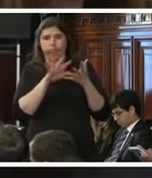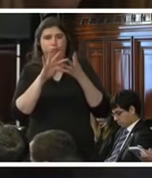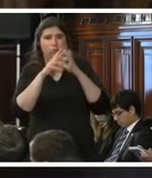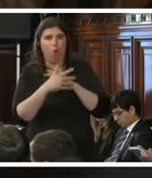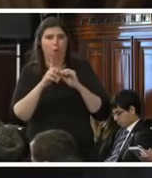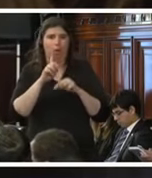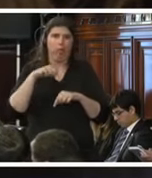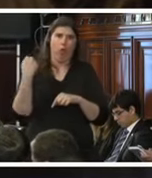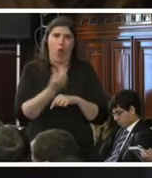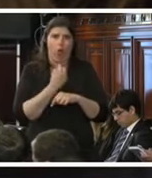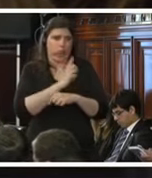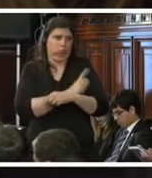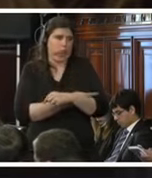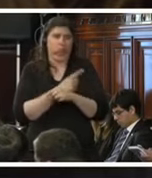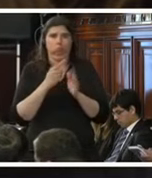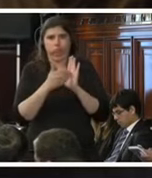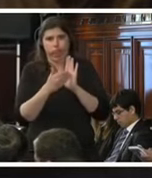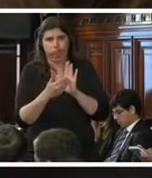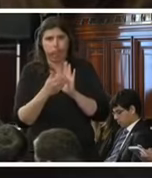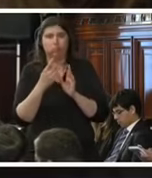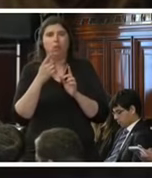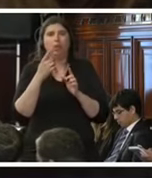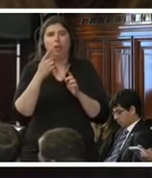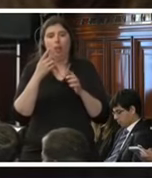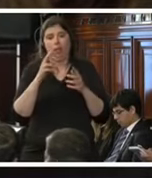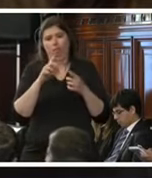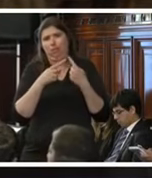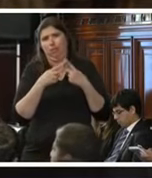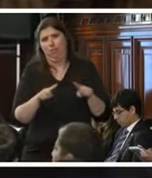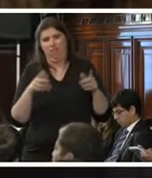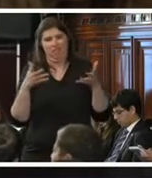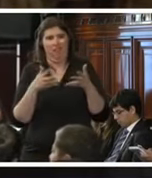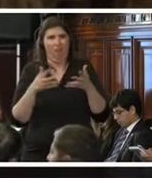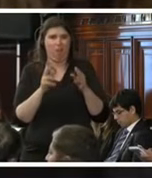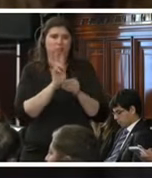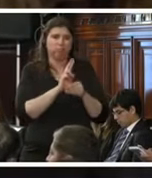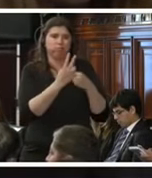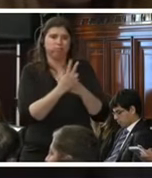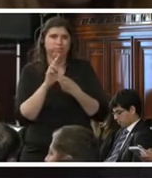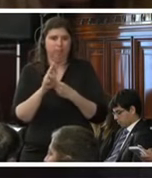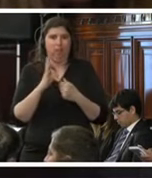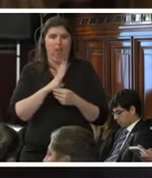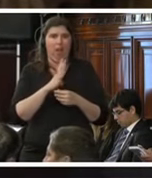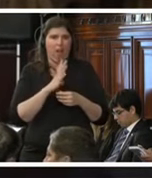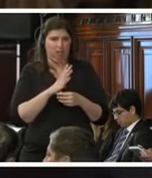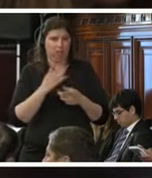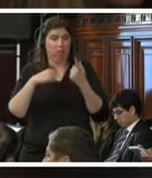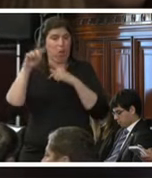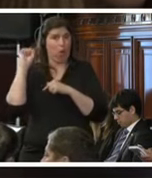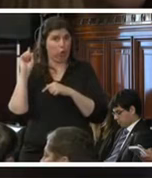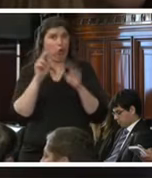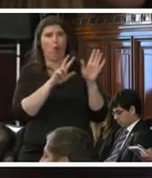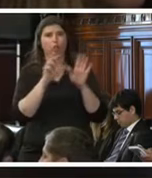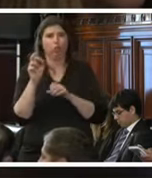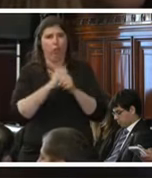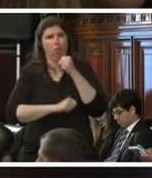muchas brechas, caminos a recorrer. Lo anterior tiene el respaldo de 800 años de tradición que lo traemos desde